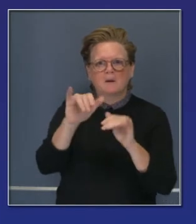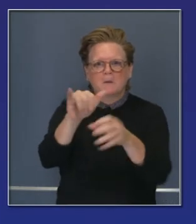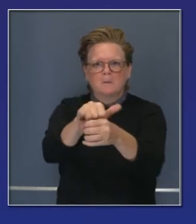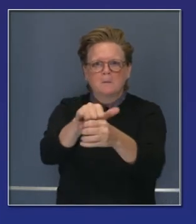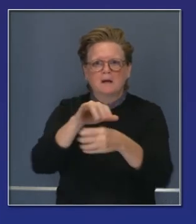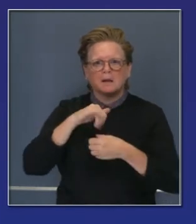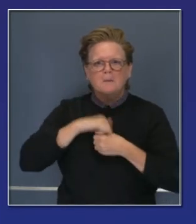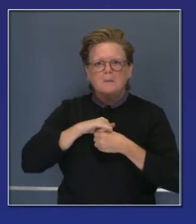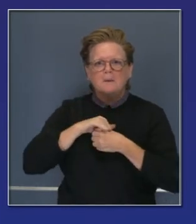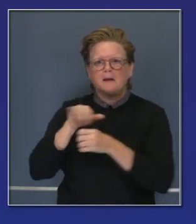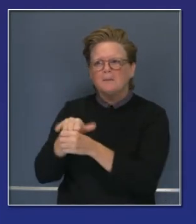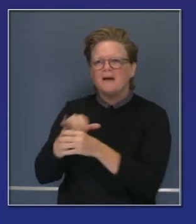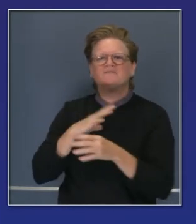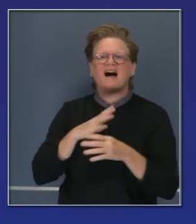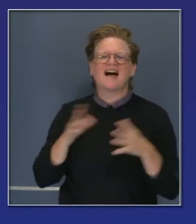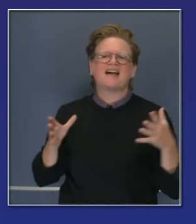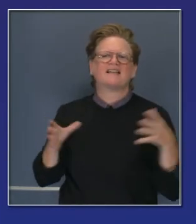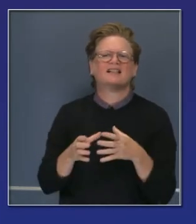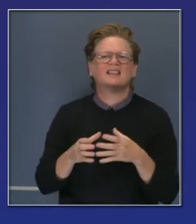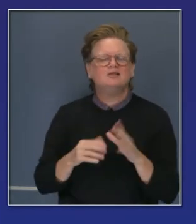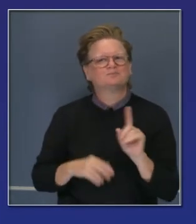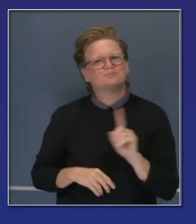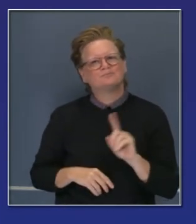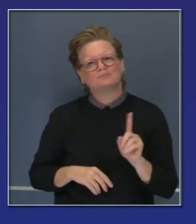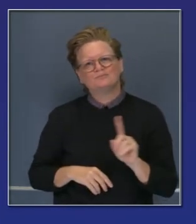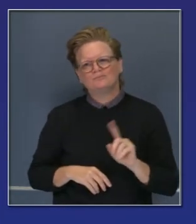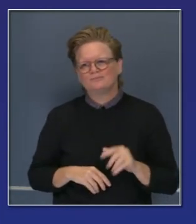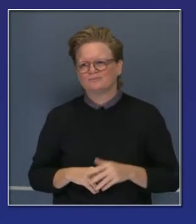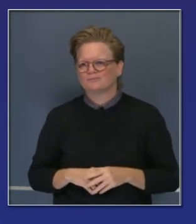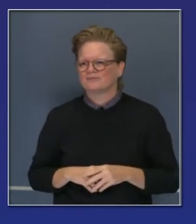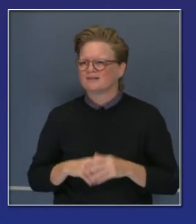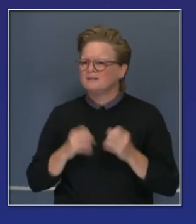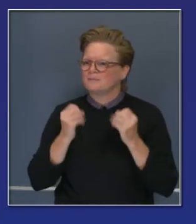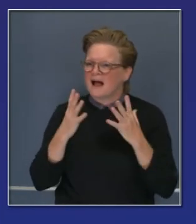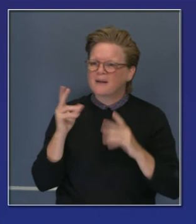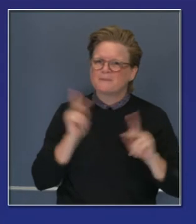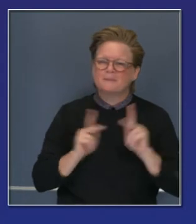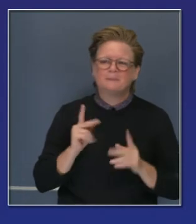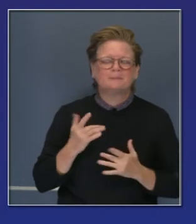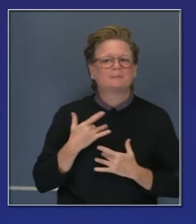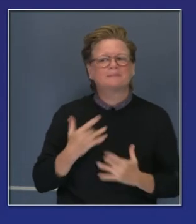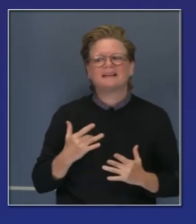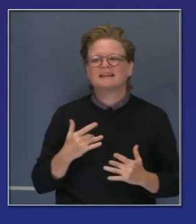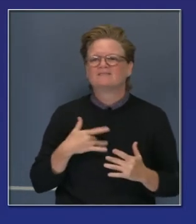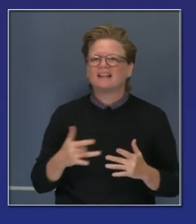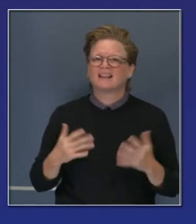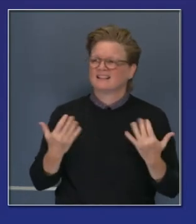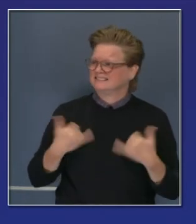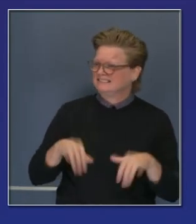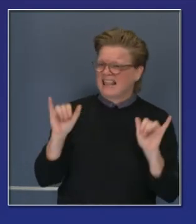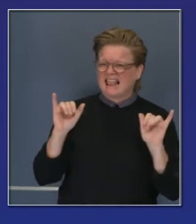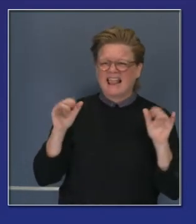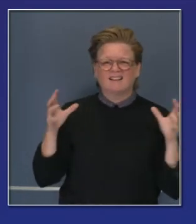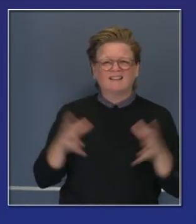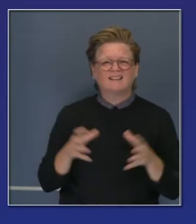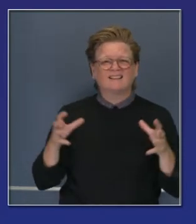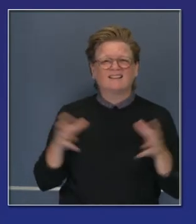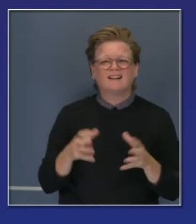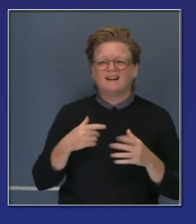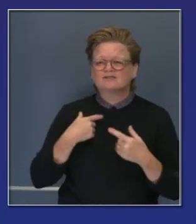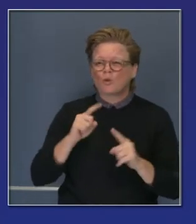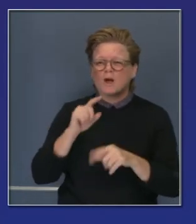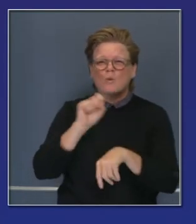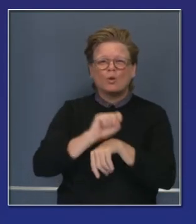particularmente al acercarnos más al día del trabajo. El impacto. Habrá más eventos multigeneracionales,